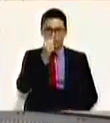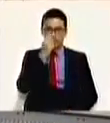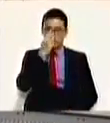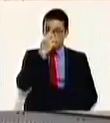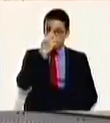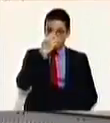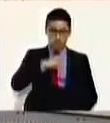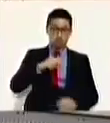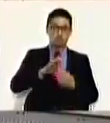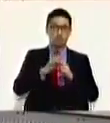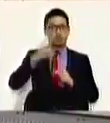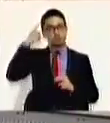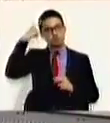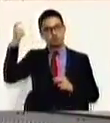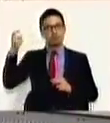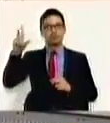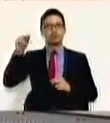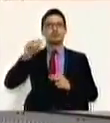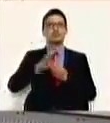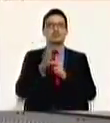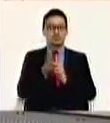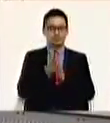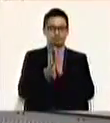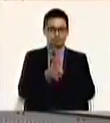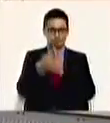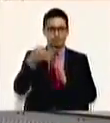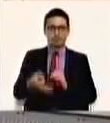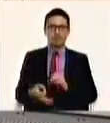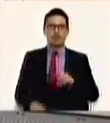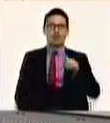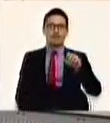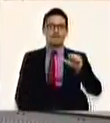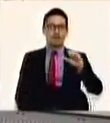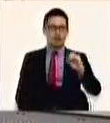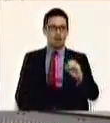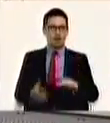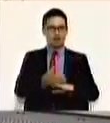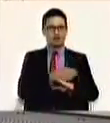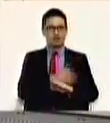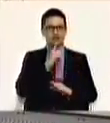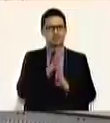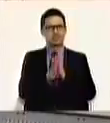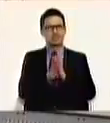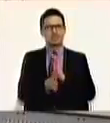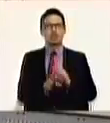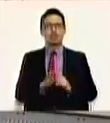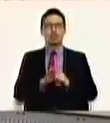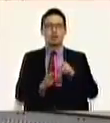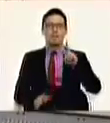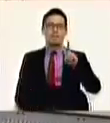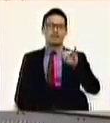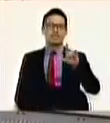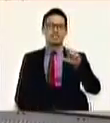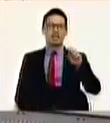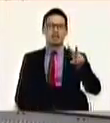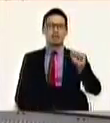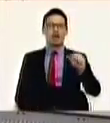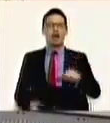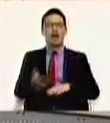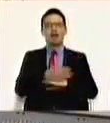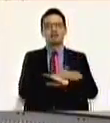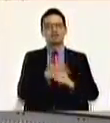especulación, esto es un dato. La FAO, que mencionaba aquí, creo que el doctor Villalba, ha documentado en